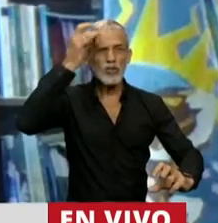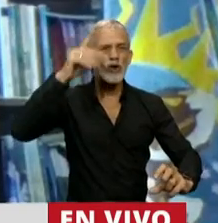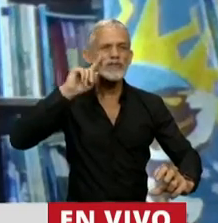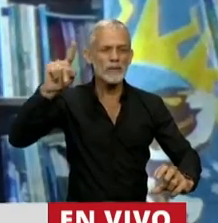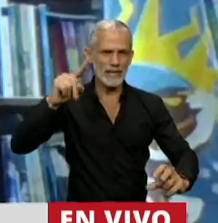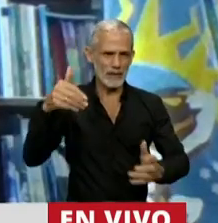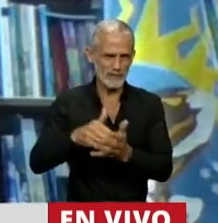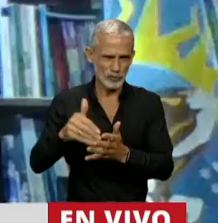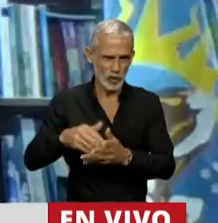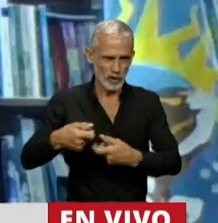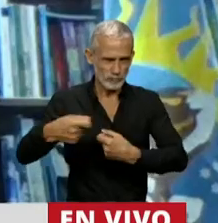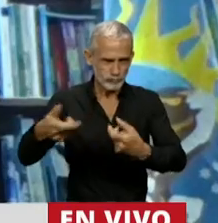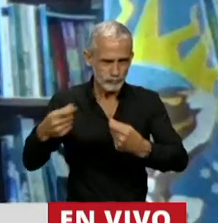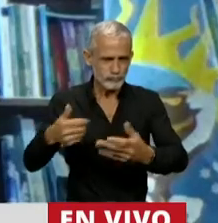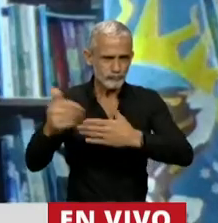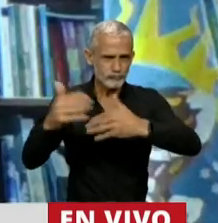millones.